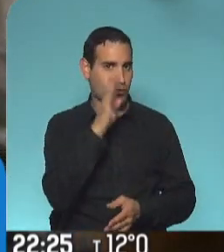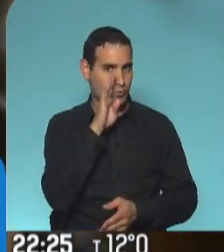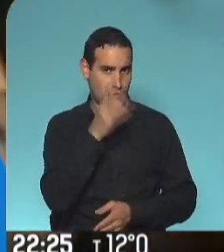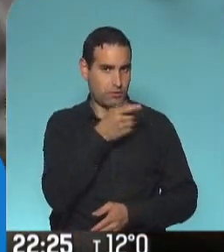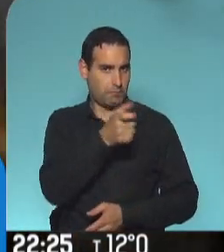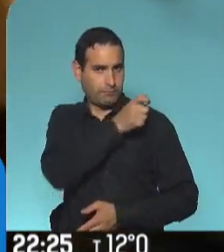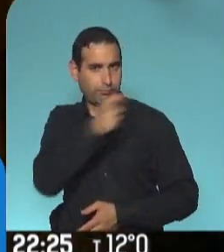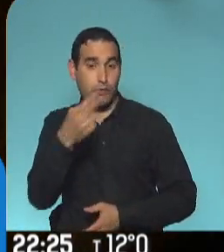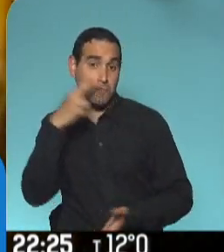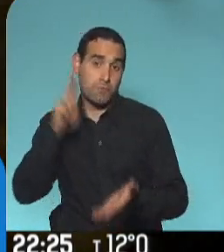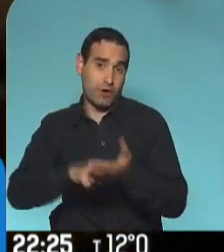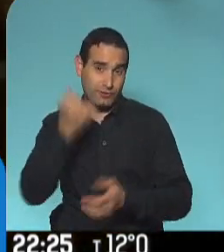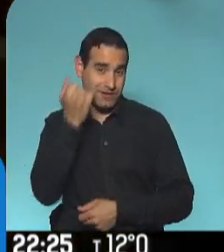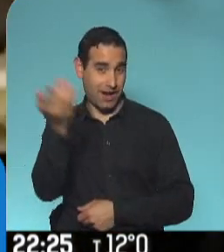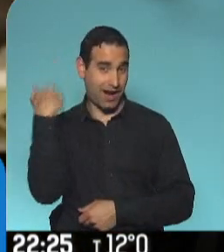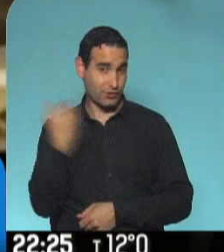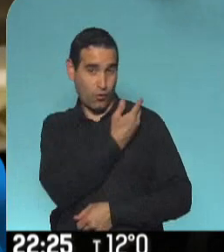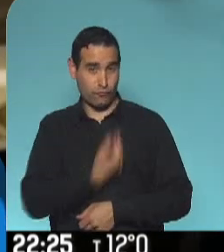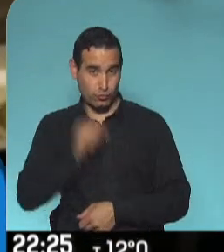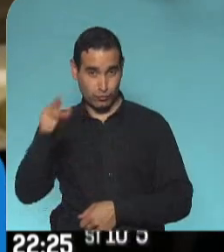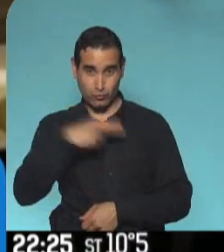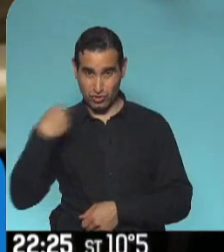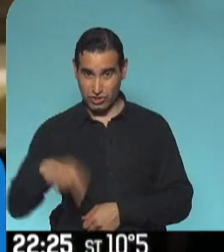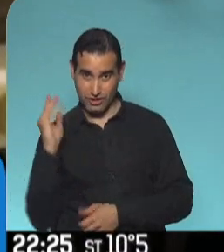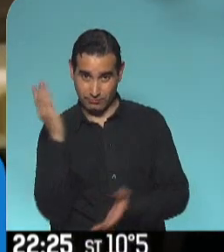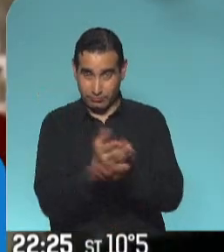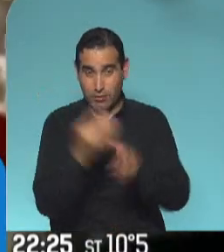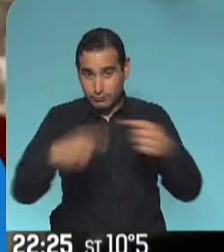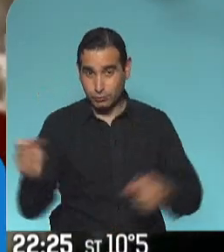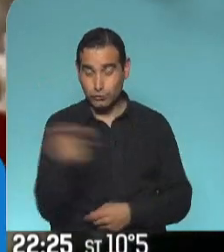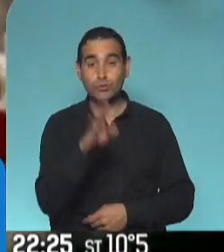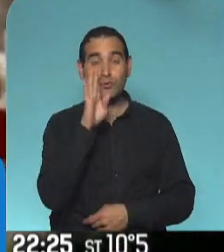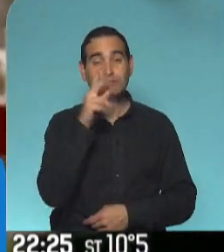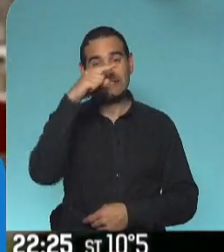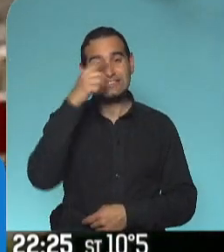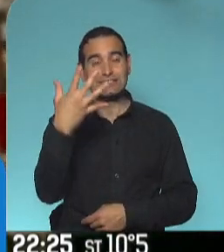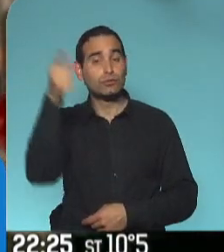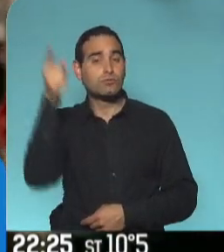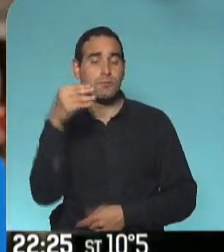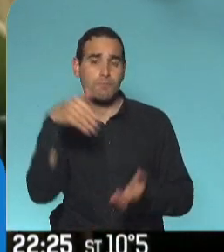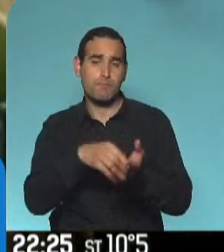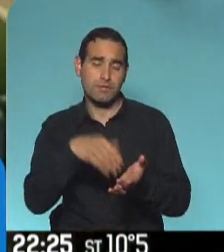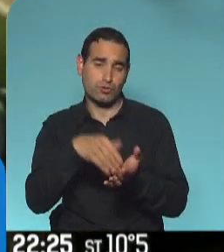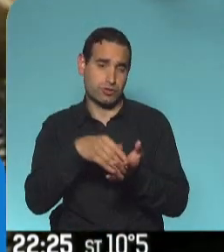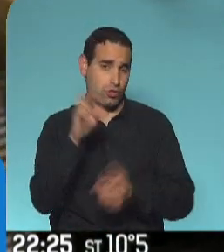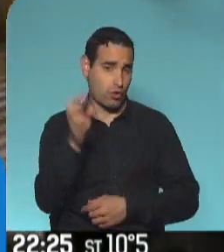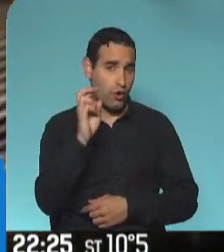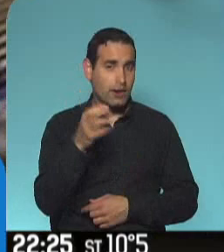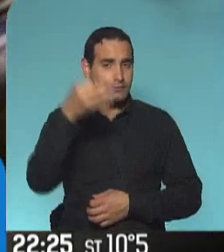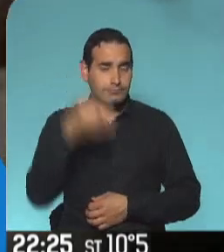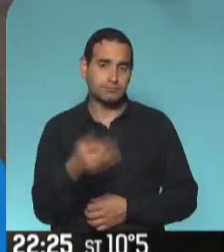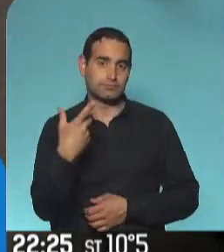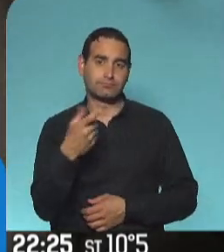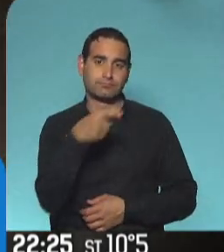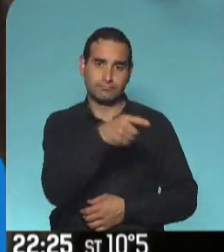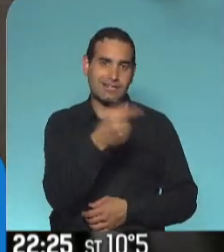a los aranceles impuestos por Beijing a bienes estadounidenses por $75.000 millones, que a su vez responden a